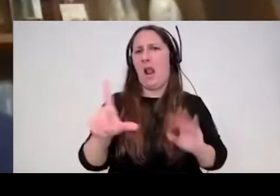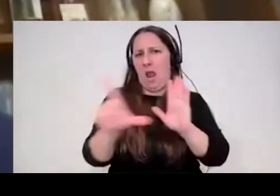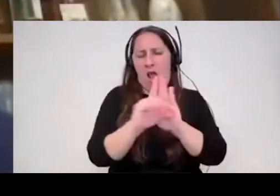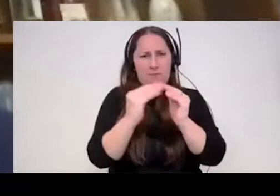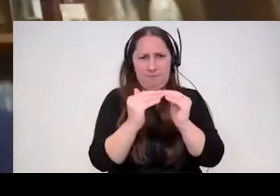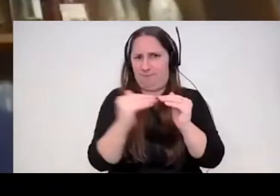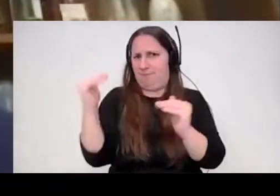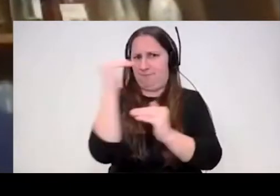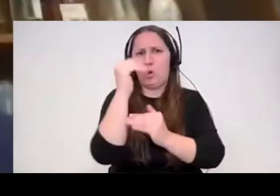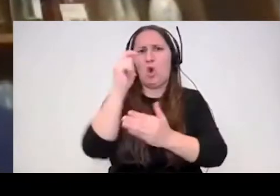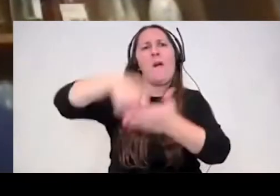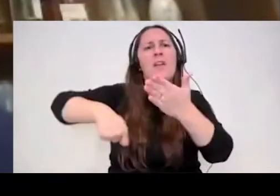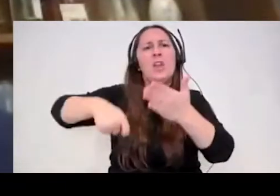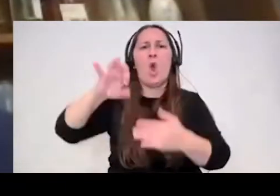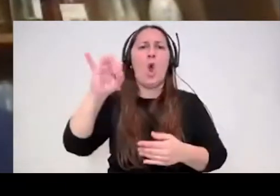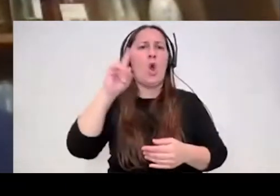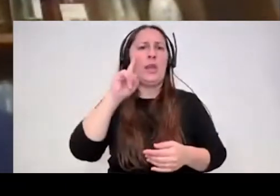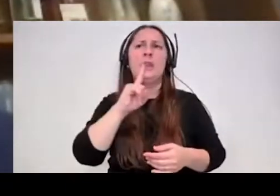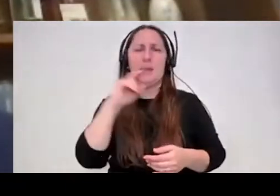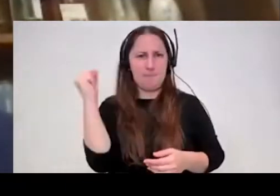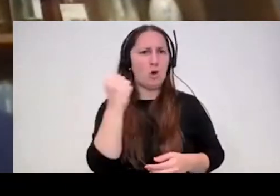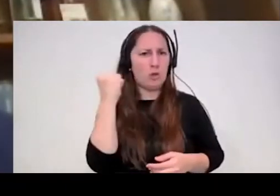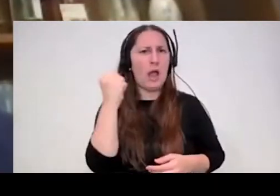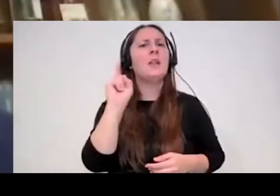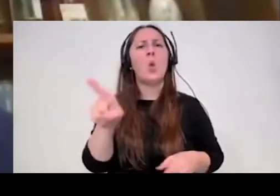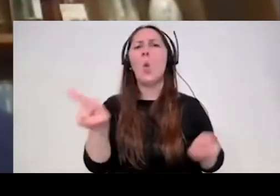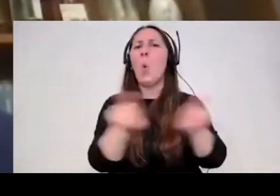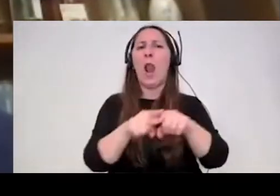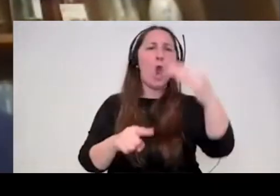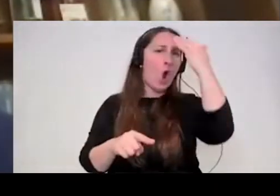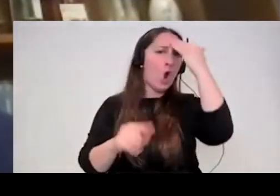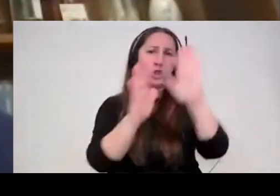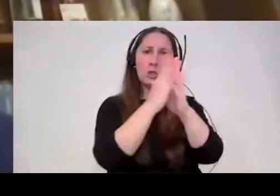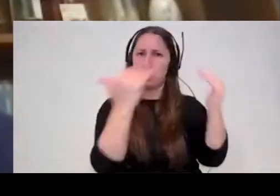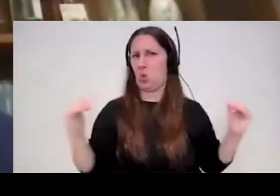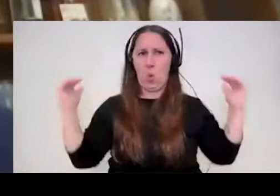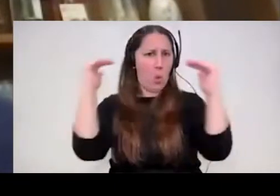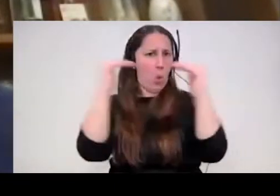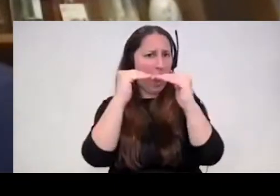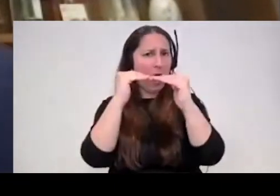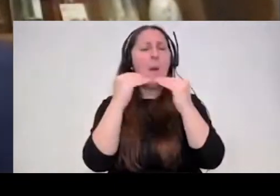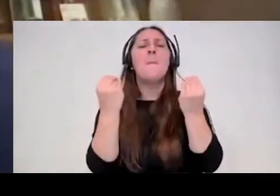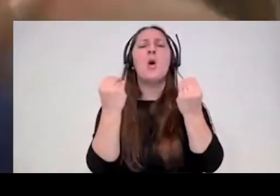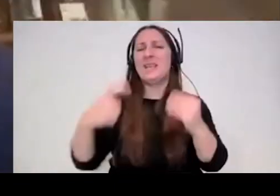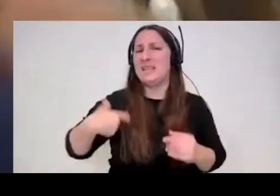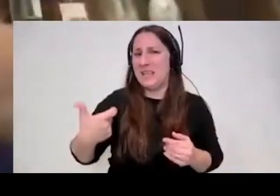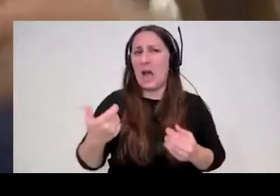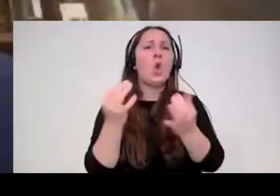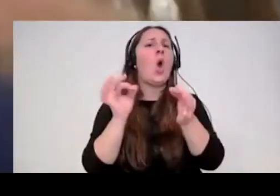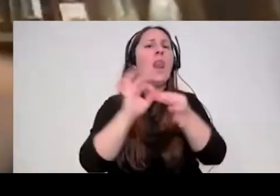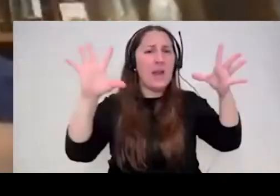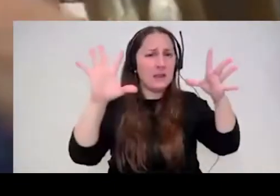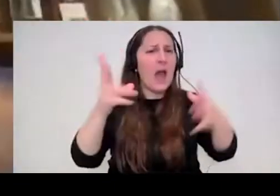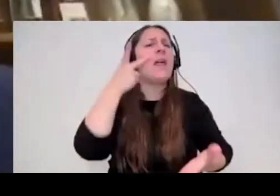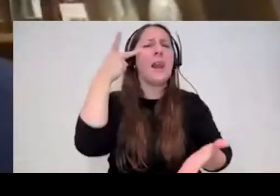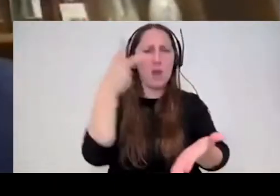OIT, sino también tiene jerarquía constitucional porque la libertad sindical está reconocida. Ahora, ¿cómo